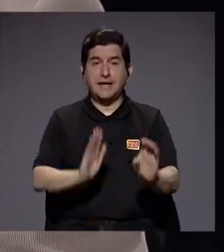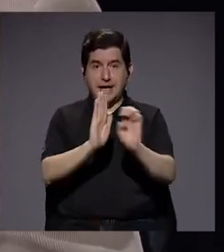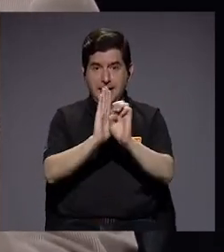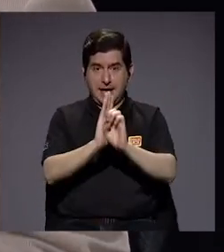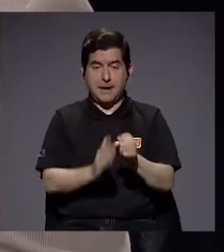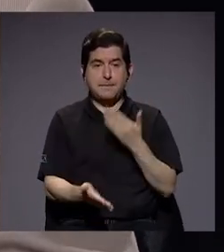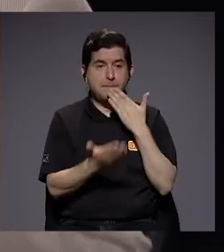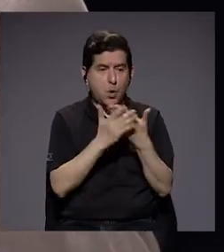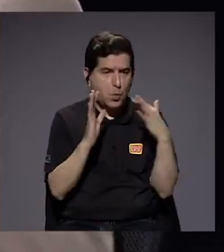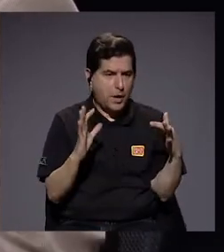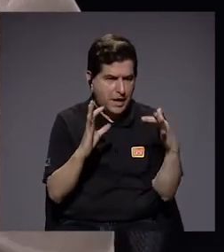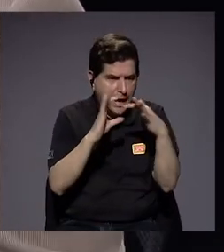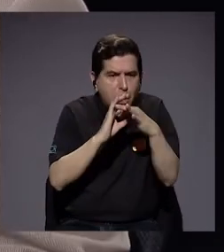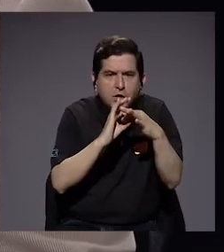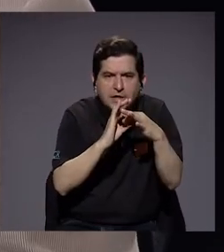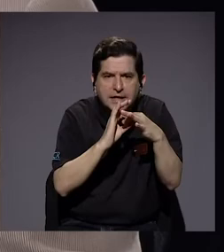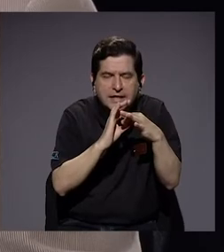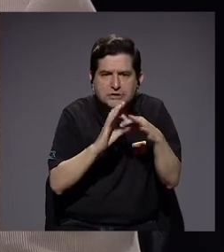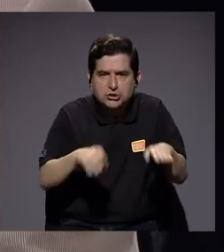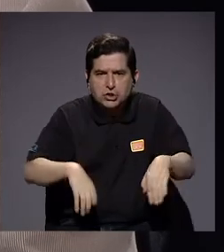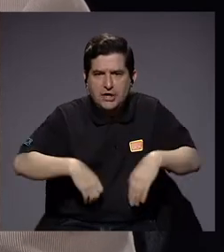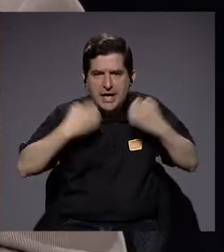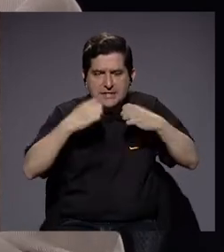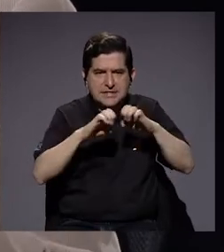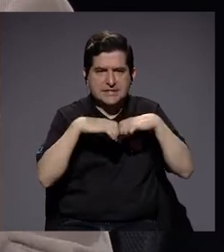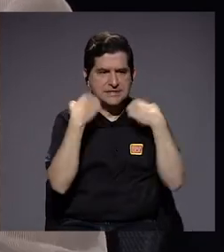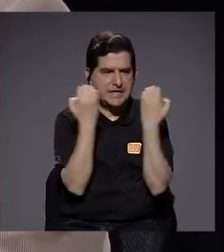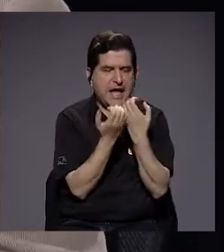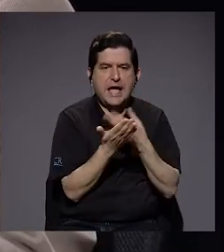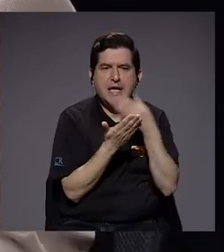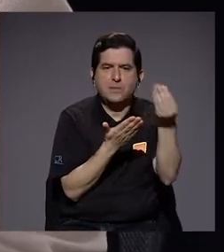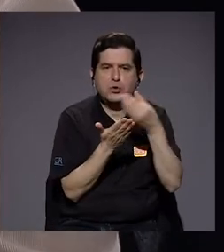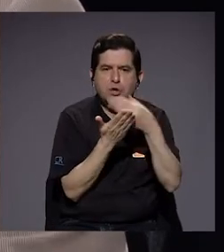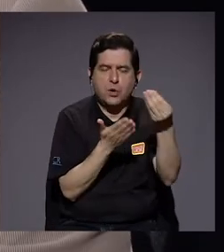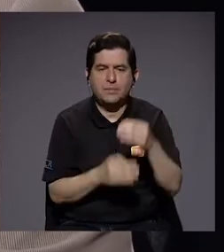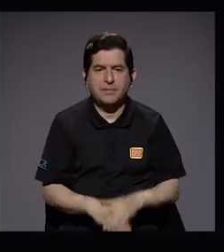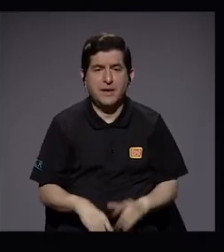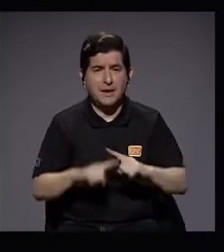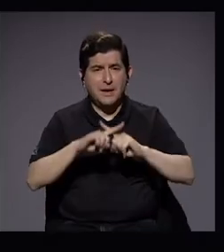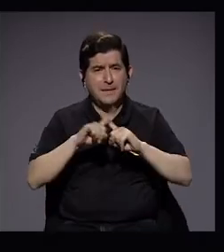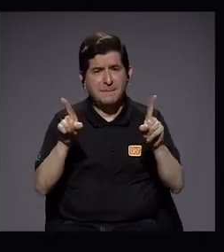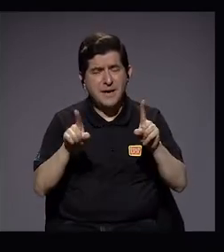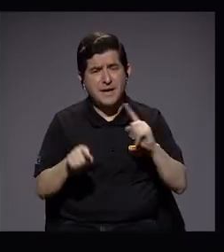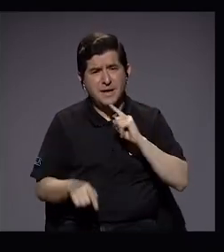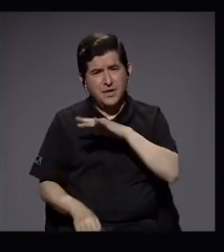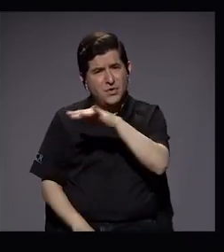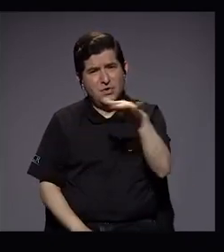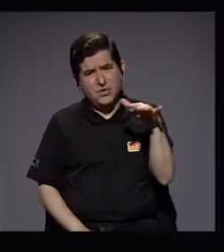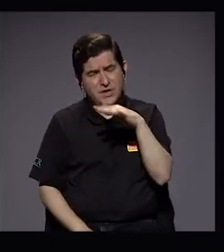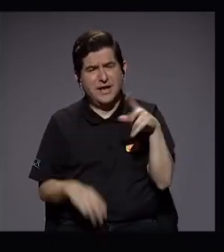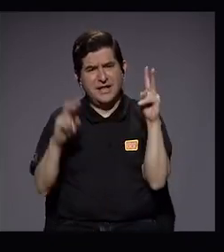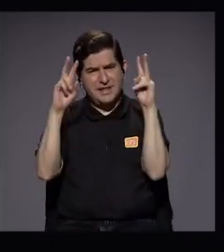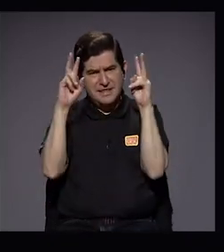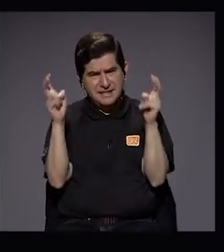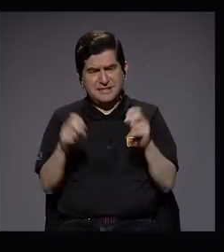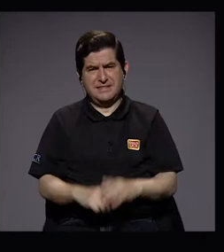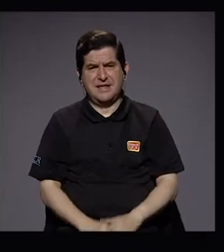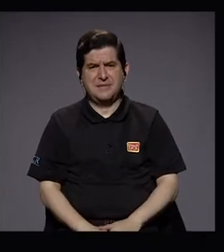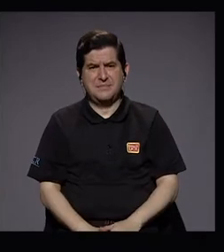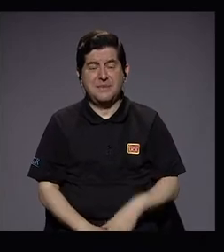Por ejemplo, si hay una buena coordinación en los equipos que se compran, etcétera, ¿verdad? Pero la realidad, don Edwin, es que también el tema